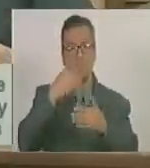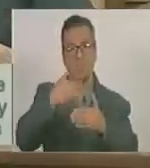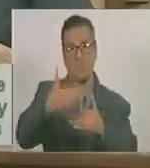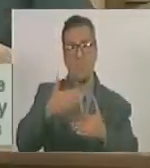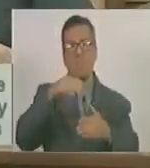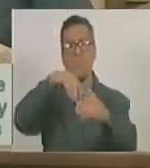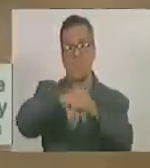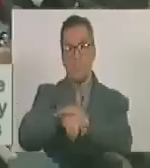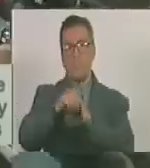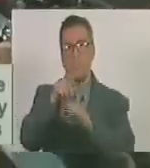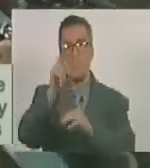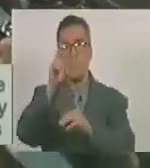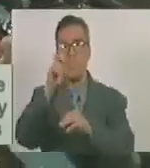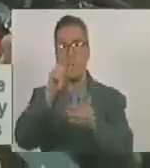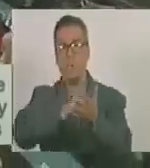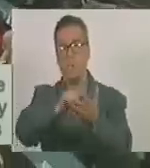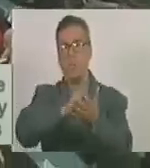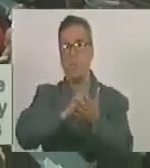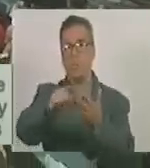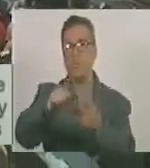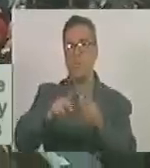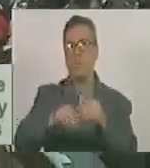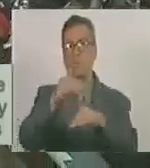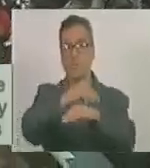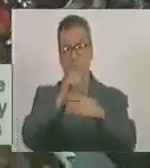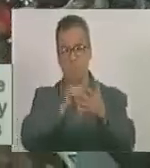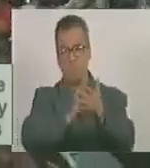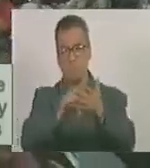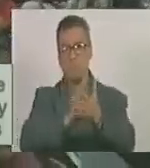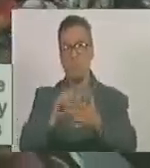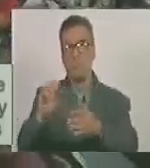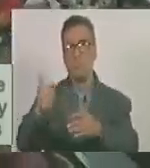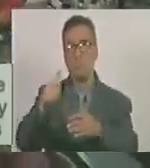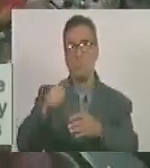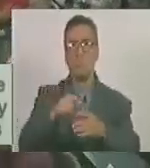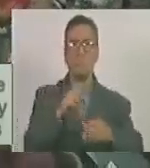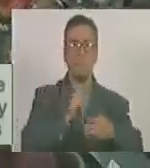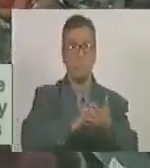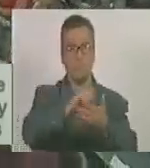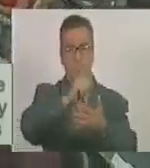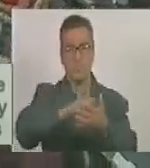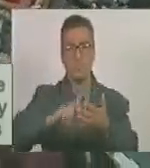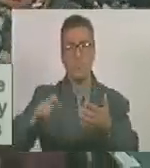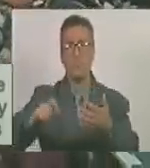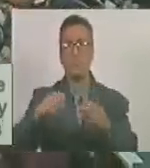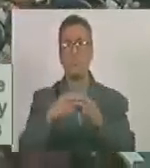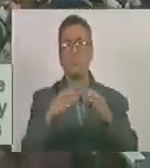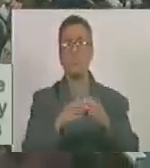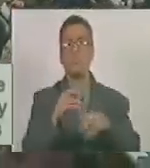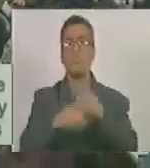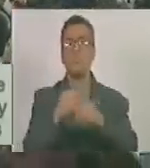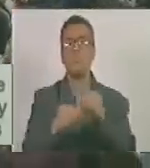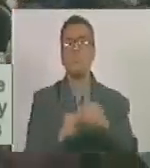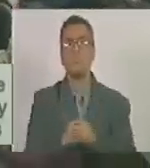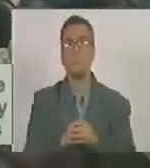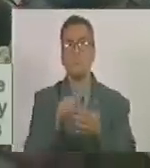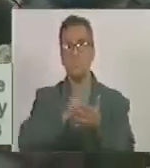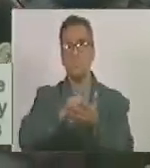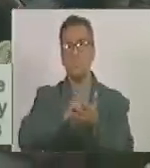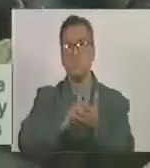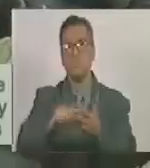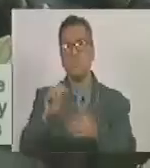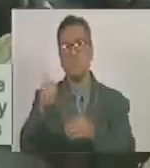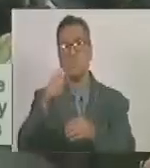la incorporación de un nuevo artículo que pasa a ser el artículo 10, quedando redactado de la siguiente manera.